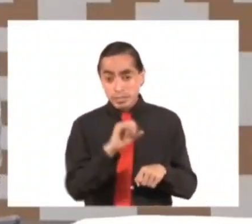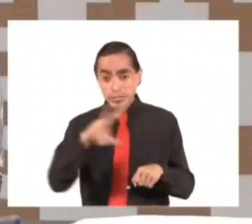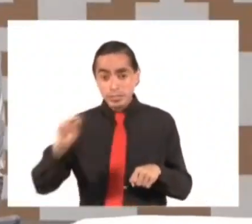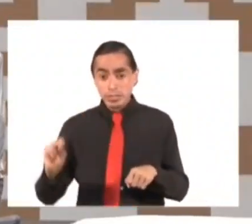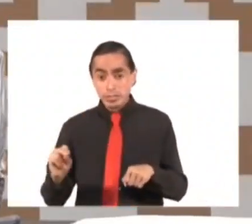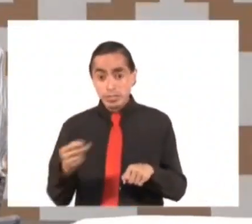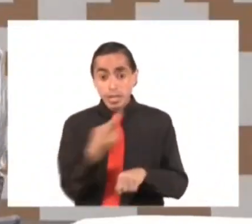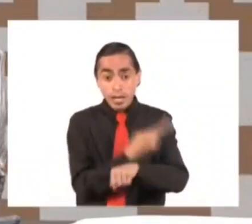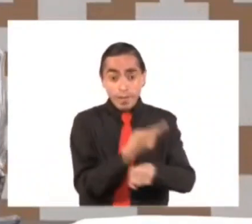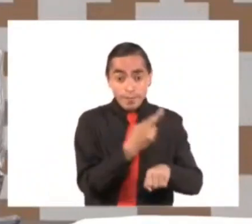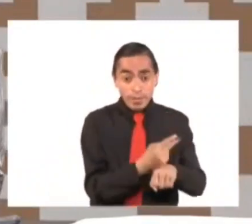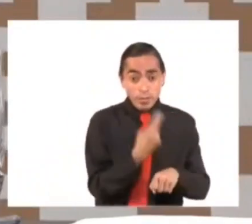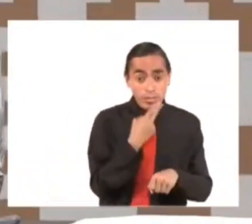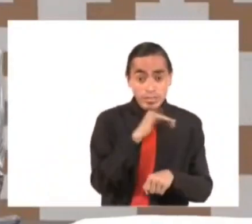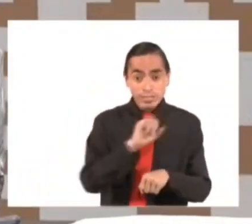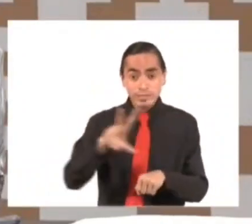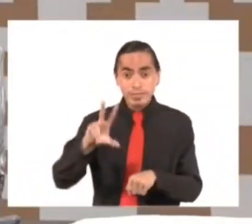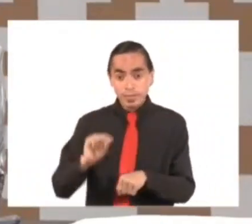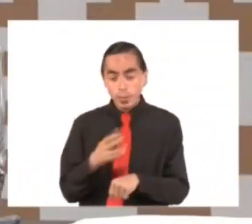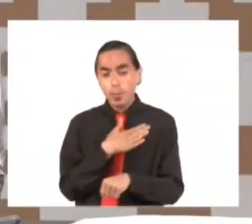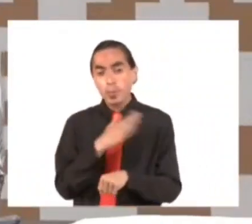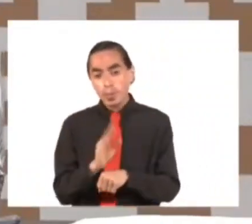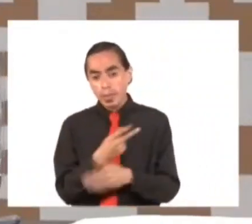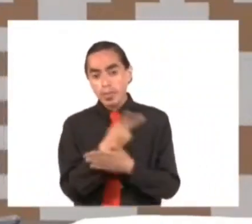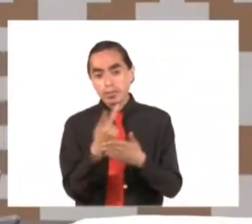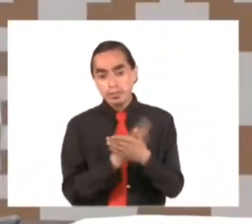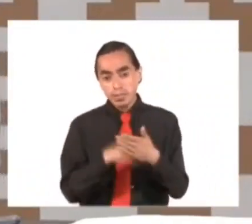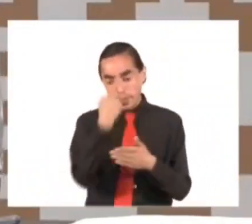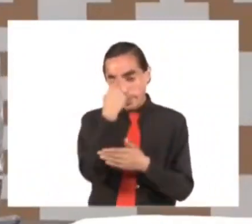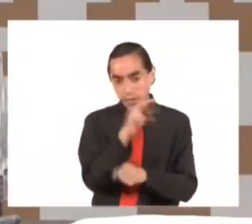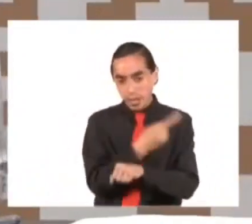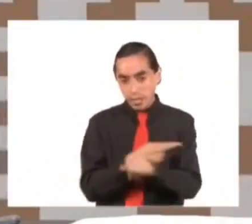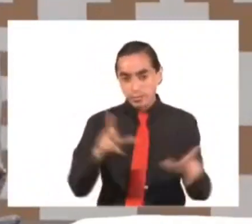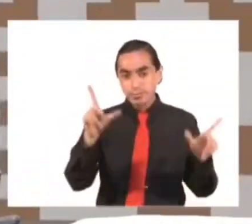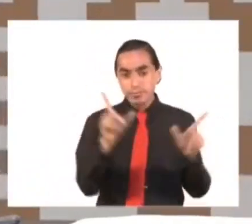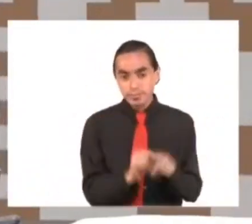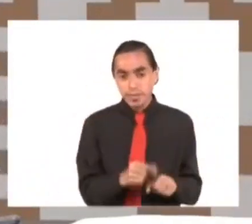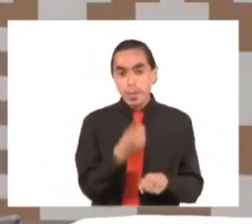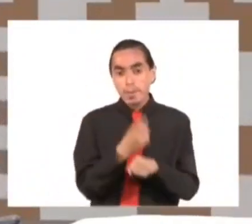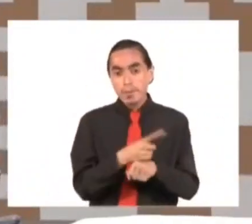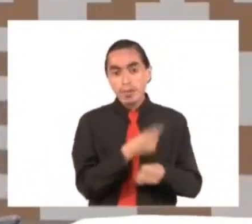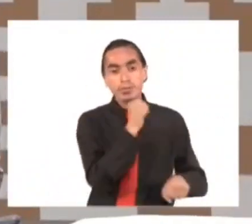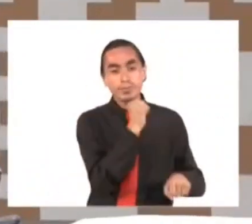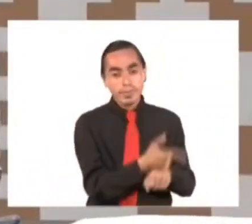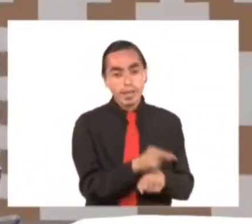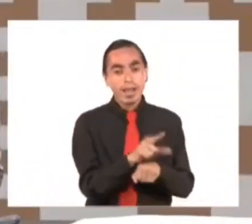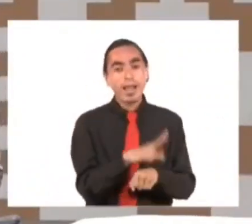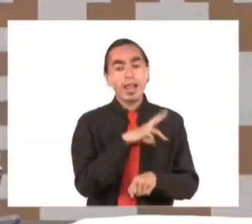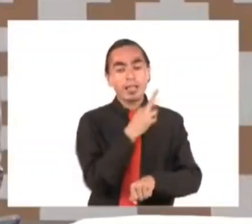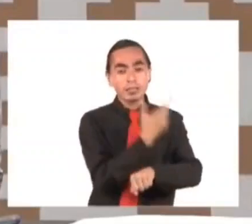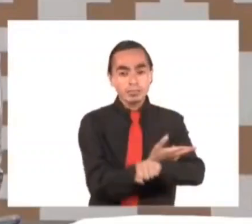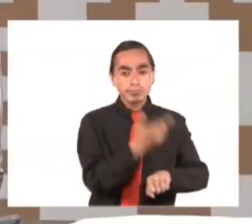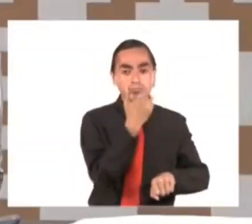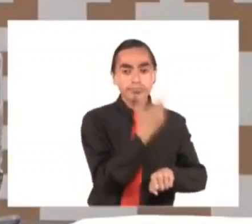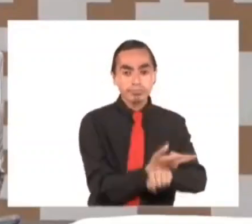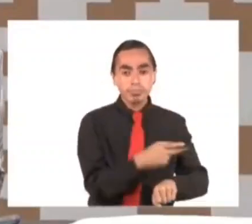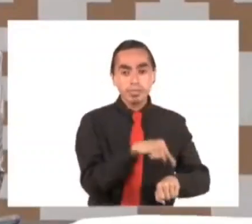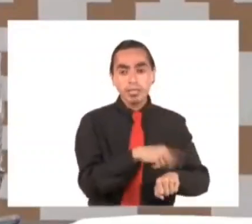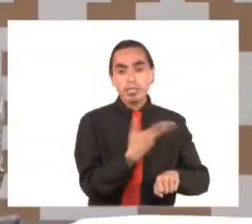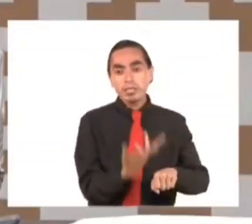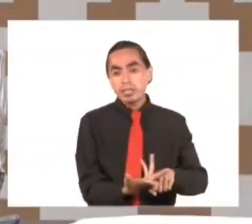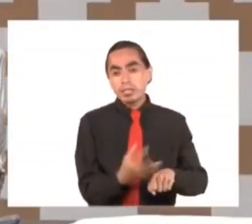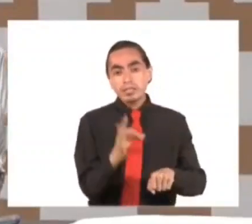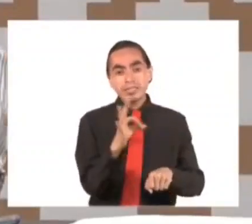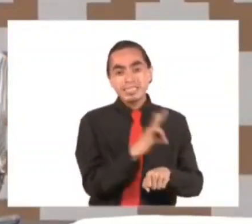se están usando. Nosotros en esta estrategia de reducción de trámites, primero identificamos todos aquellos trámites que mostraban una frecuencia de